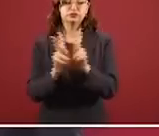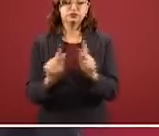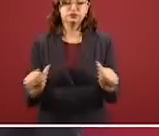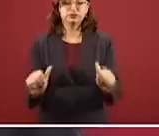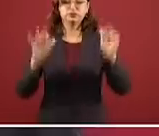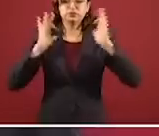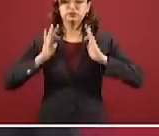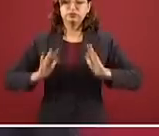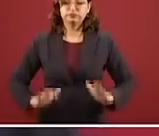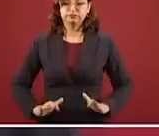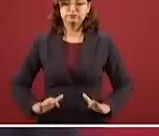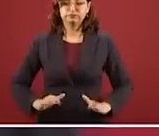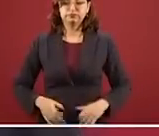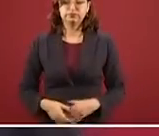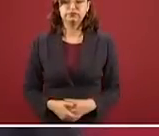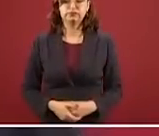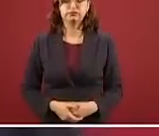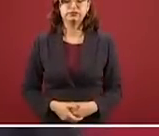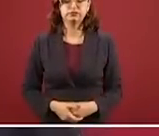y tranquilidad.